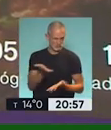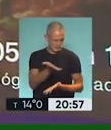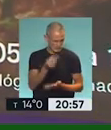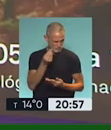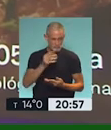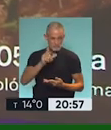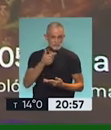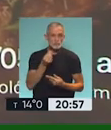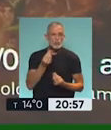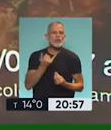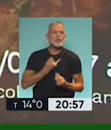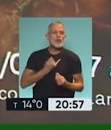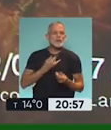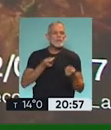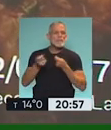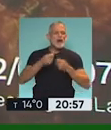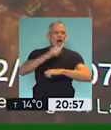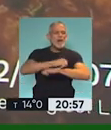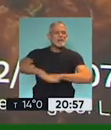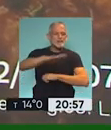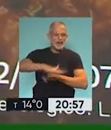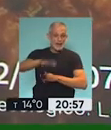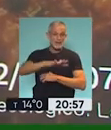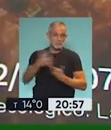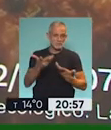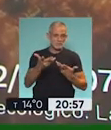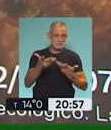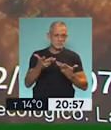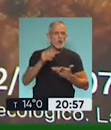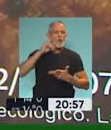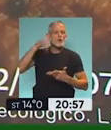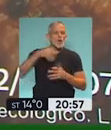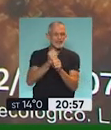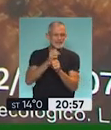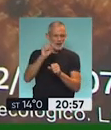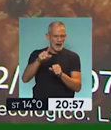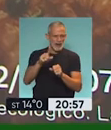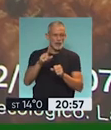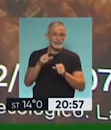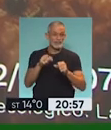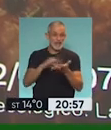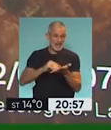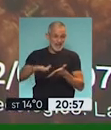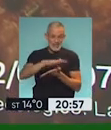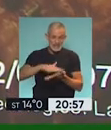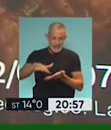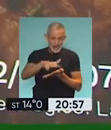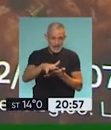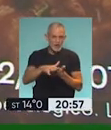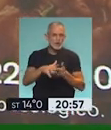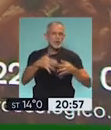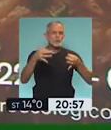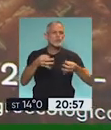matriz productiva, por un lado, pero también diversificar un poco la economía y promover la producción a menor